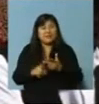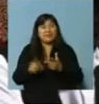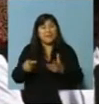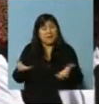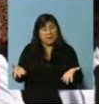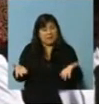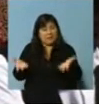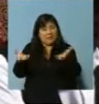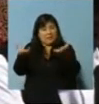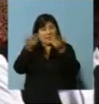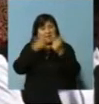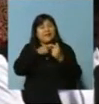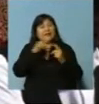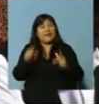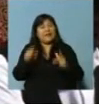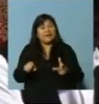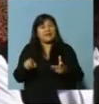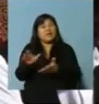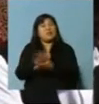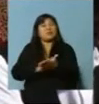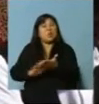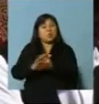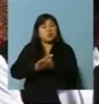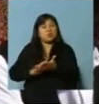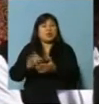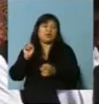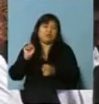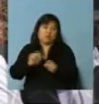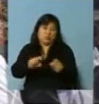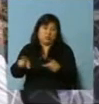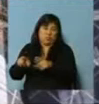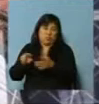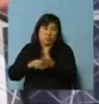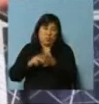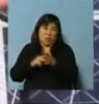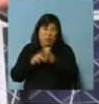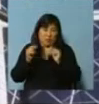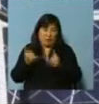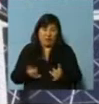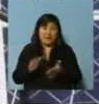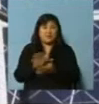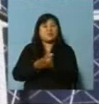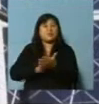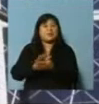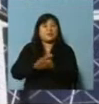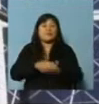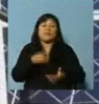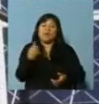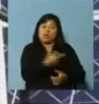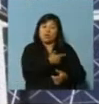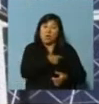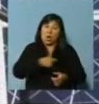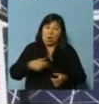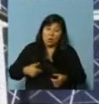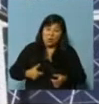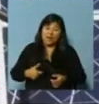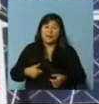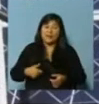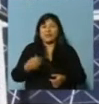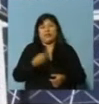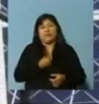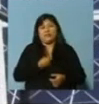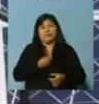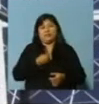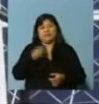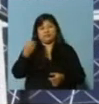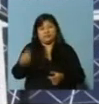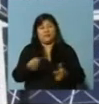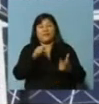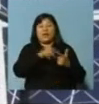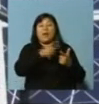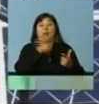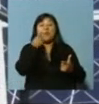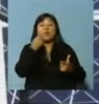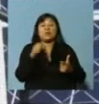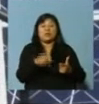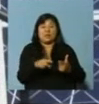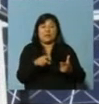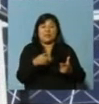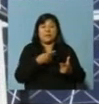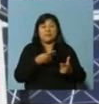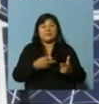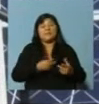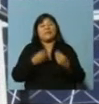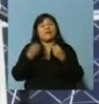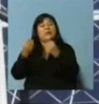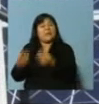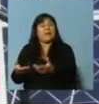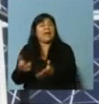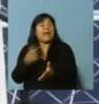y para poder resolver los problemas que tienen. Nosotros, solamente desde el gobierno provincial y desde los municipios, lo